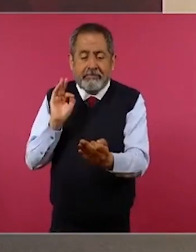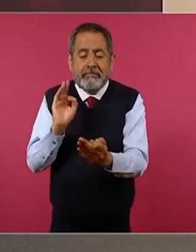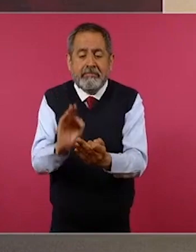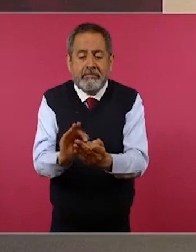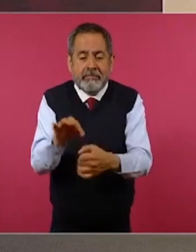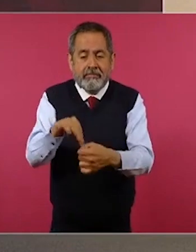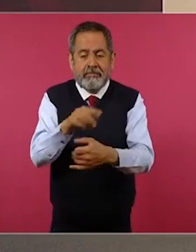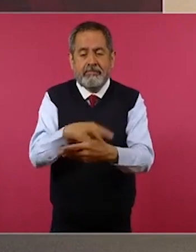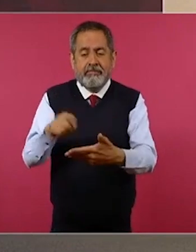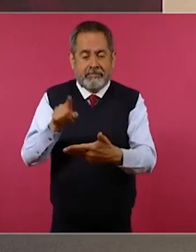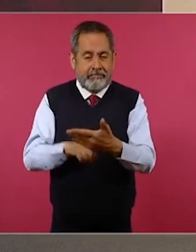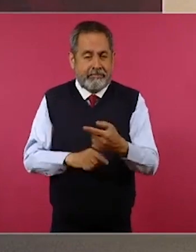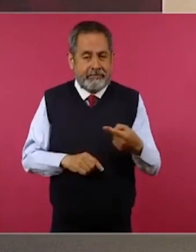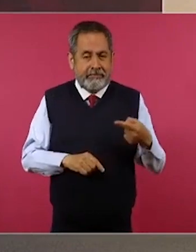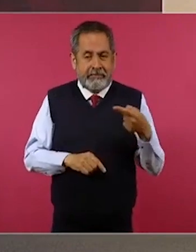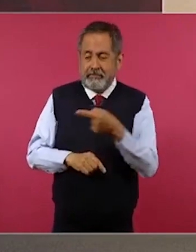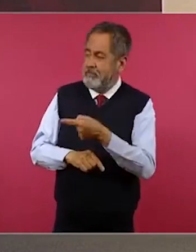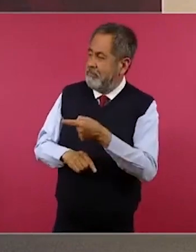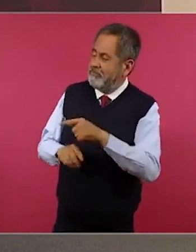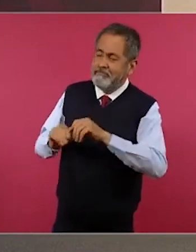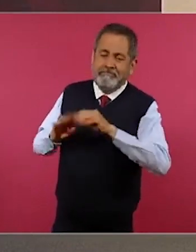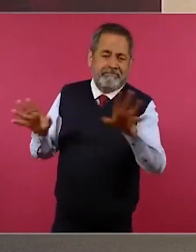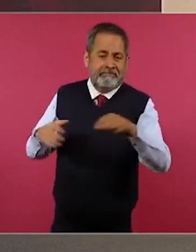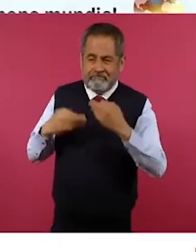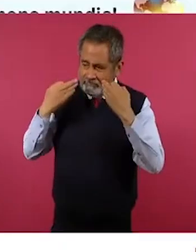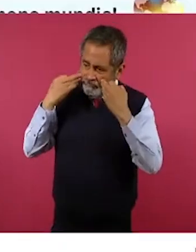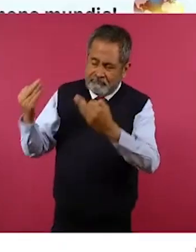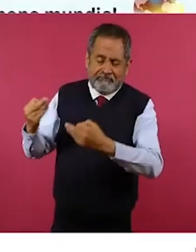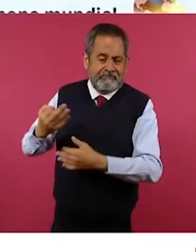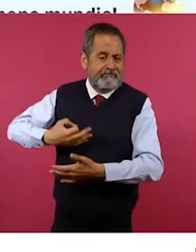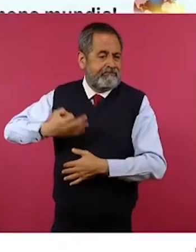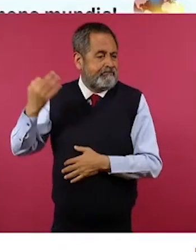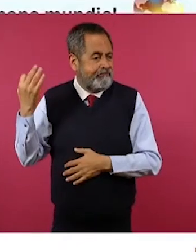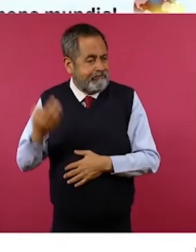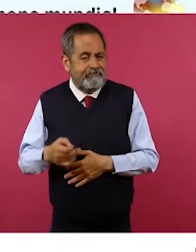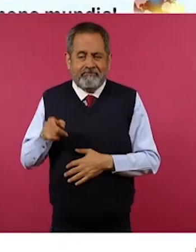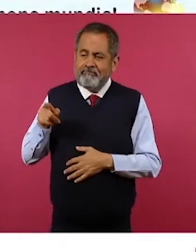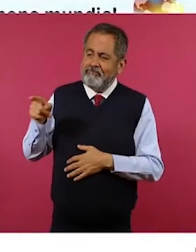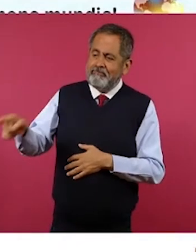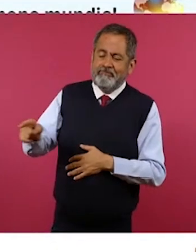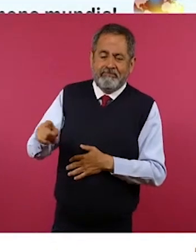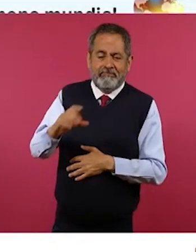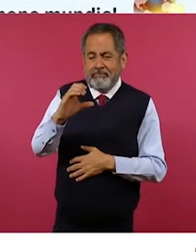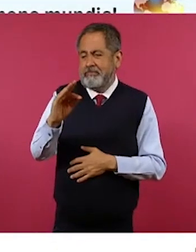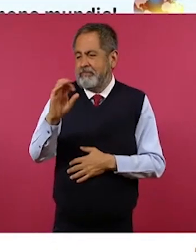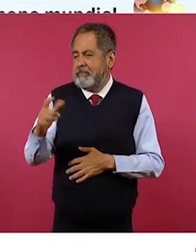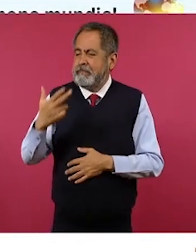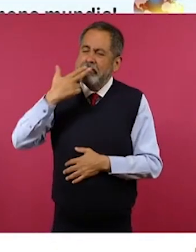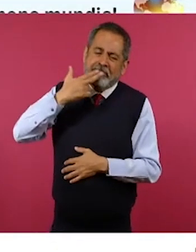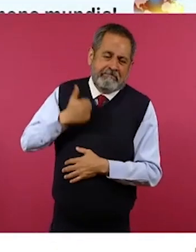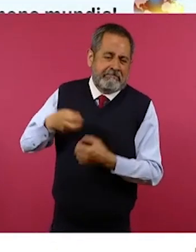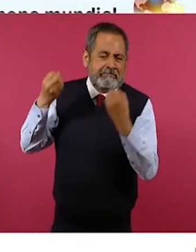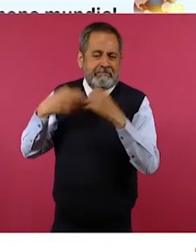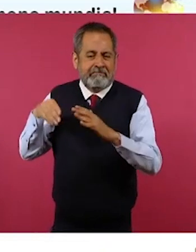El apagón masivo revela las vulnerabilidades del sistema eléctrico.